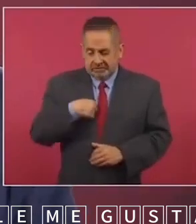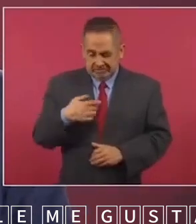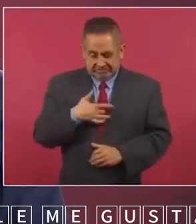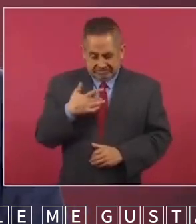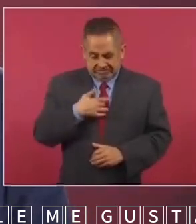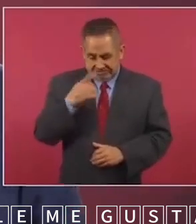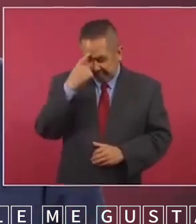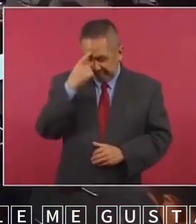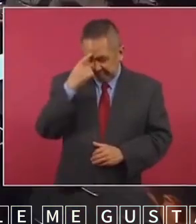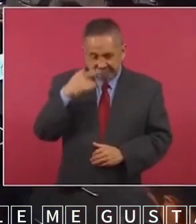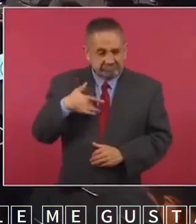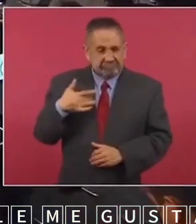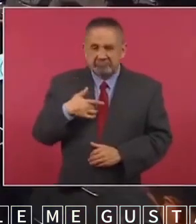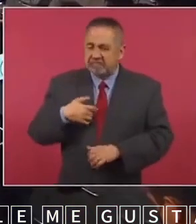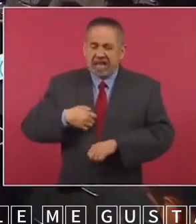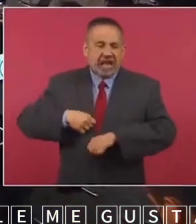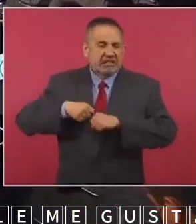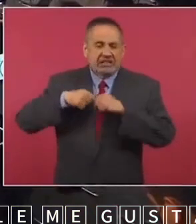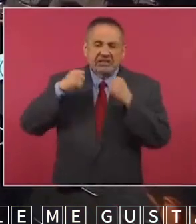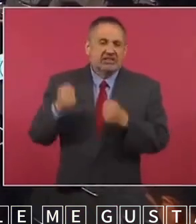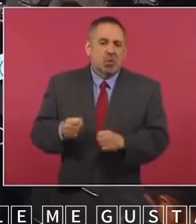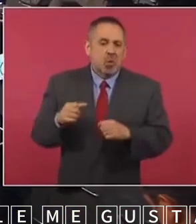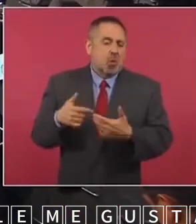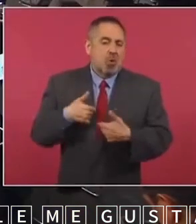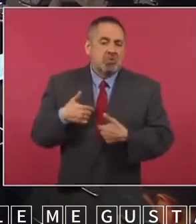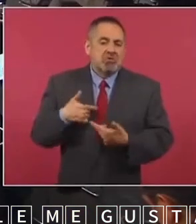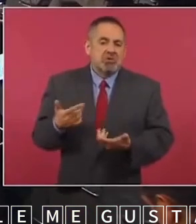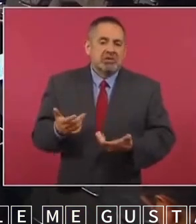absolutamente seguro que